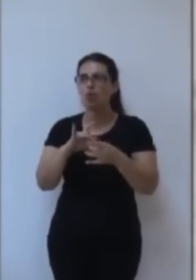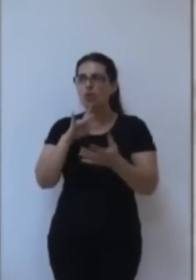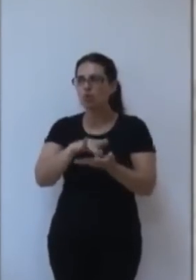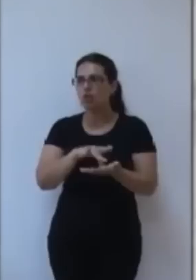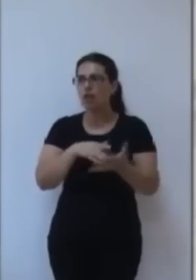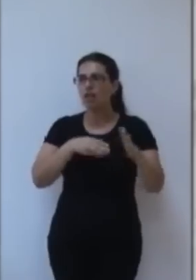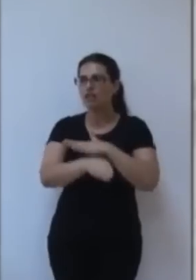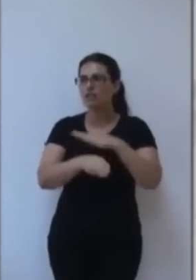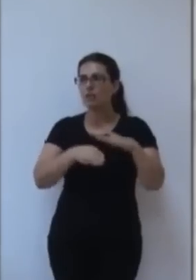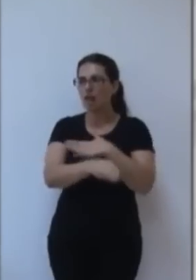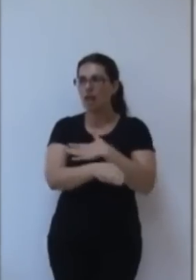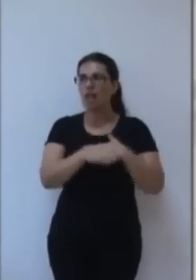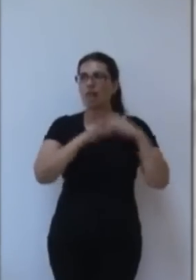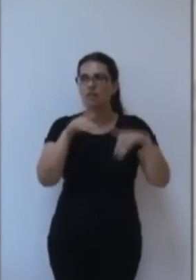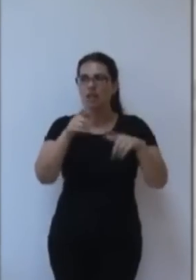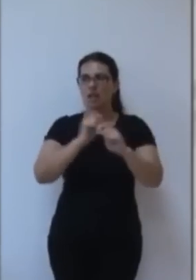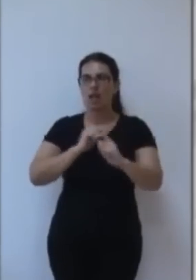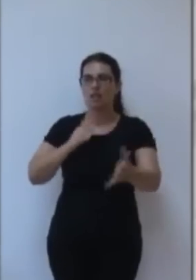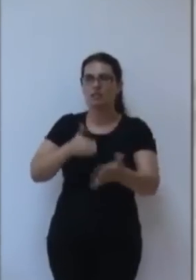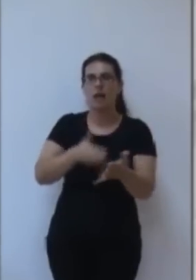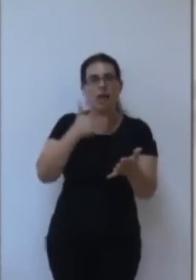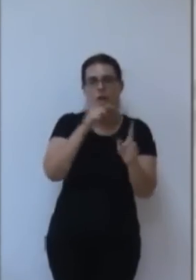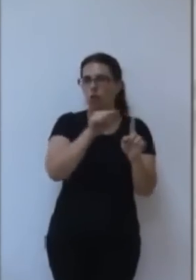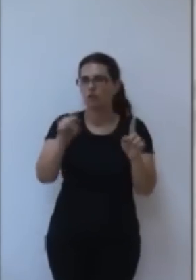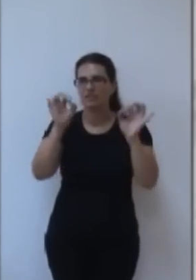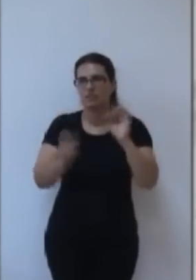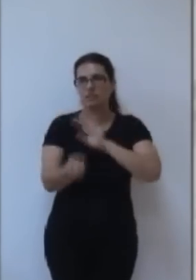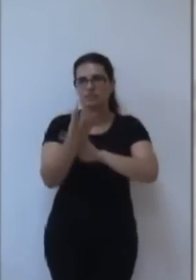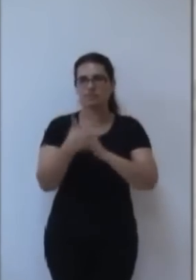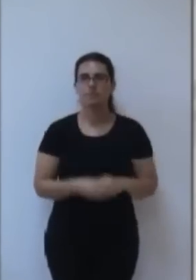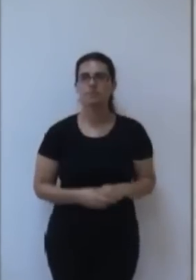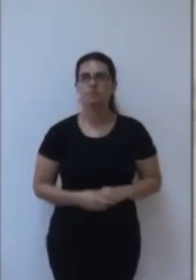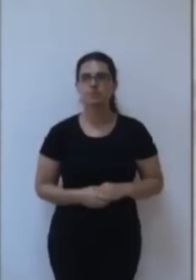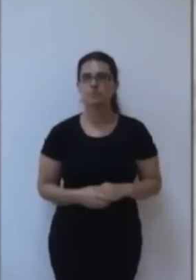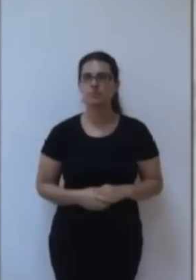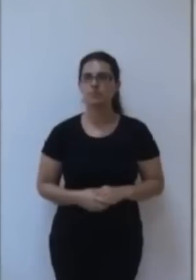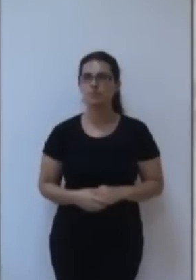pues al final hay una barrera en algún punto, ¿no? Ahí